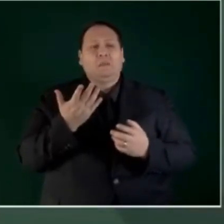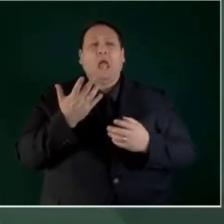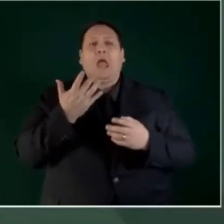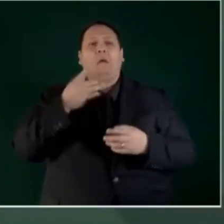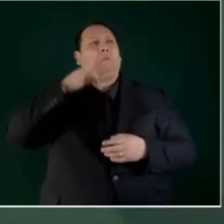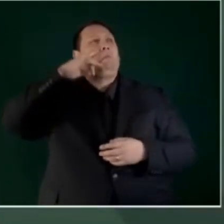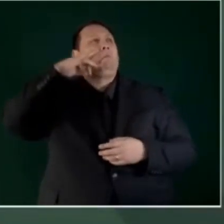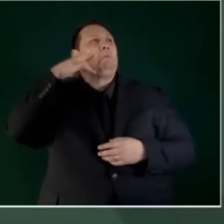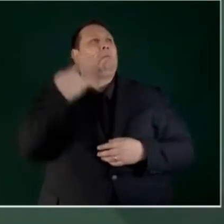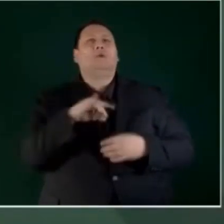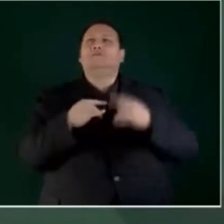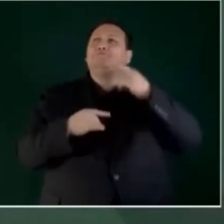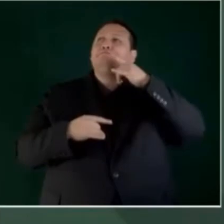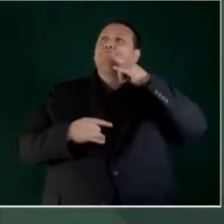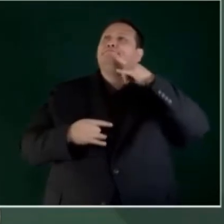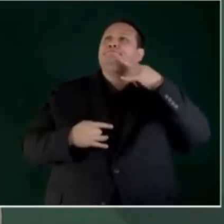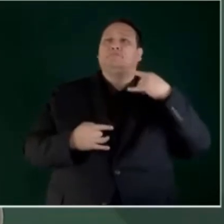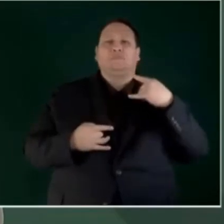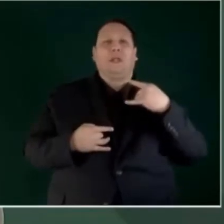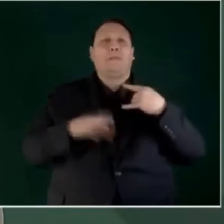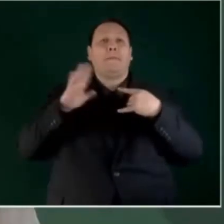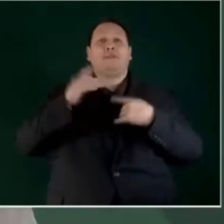desapercibidos, como de noche,